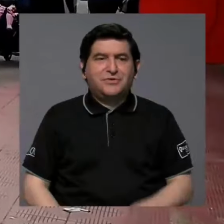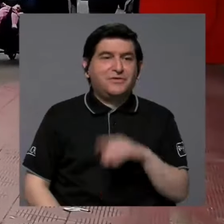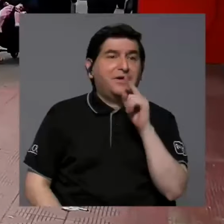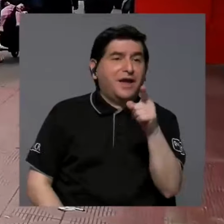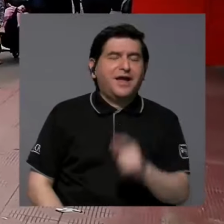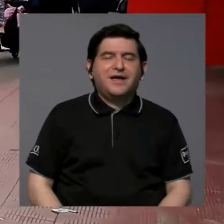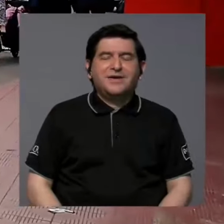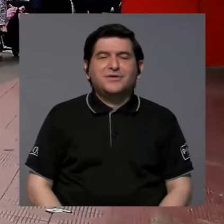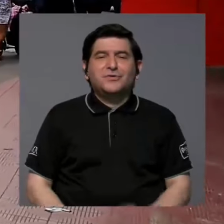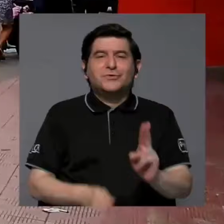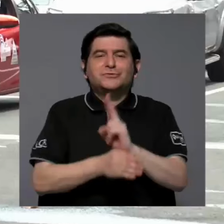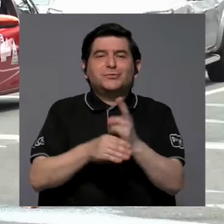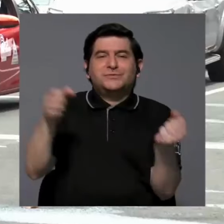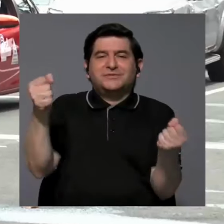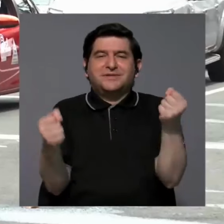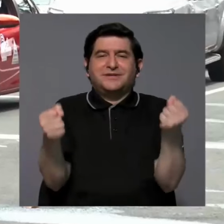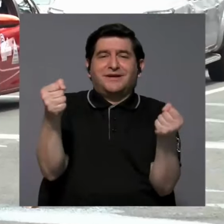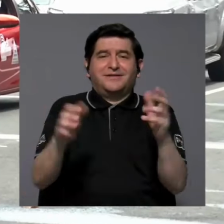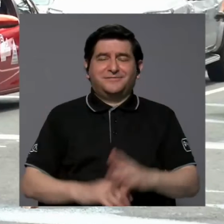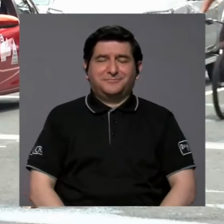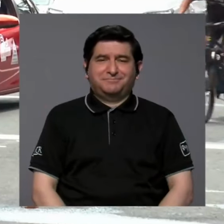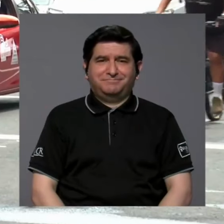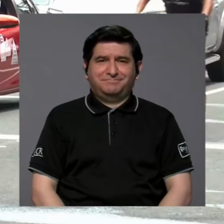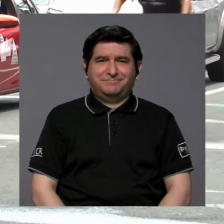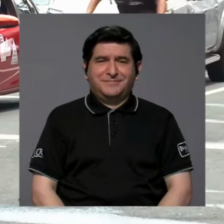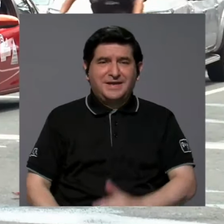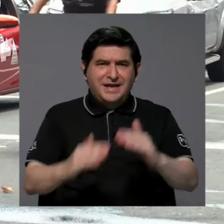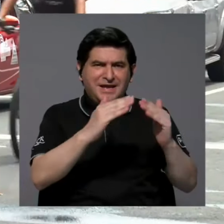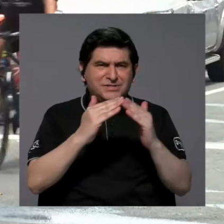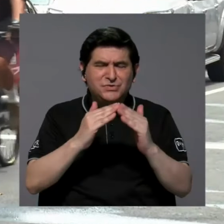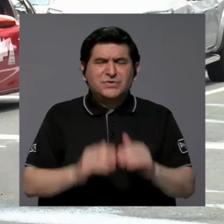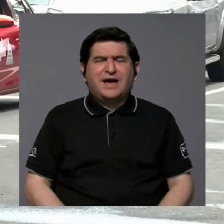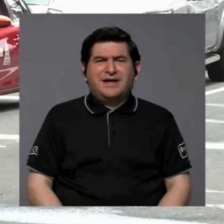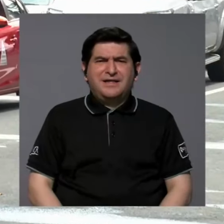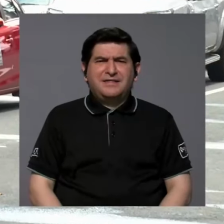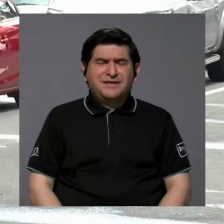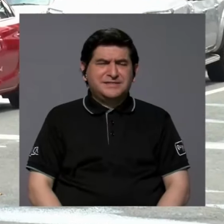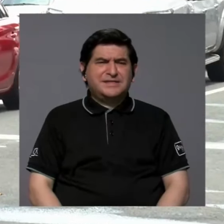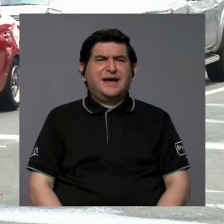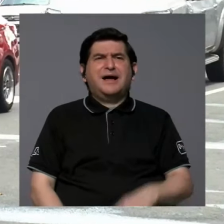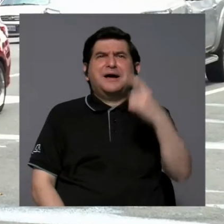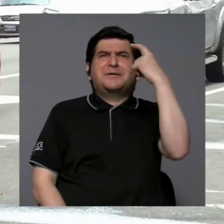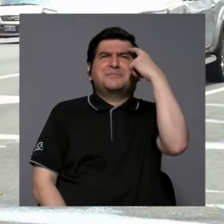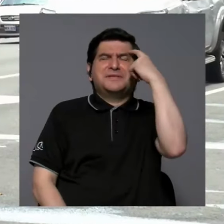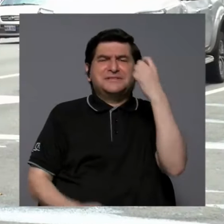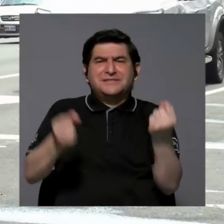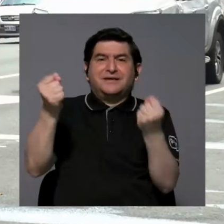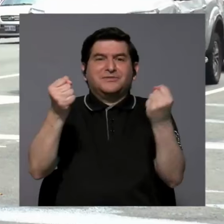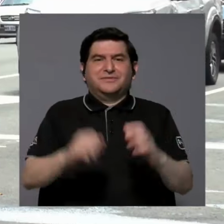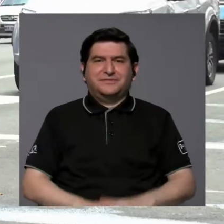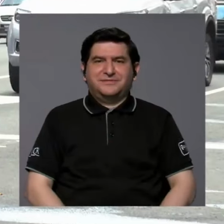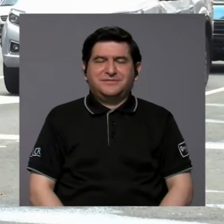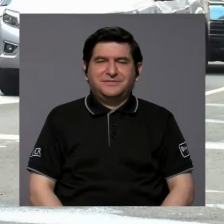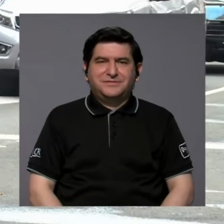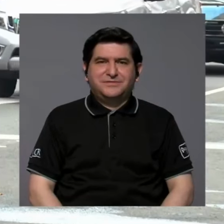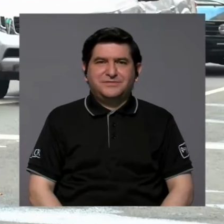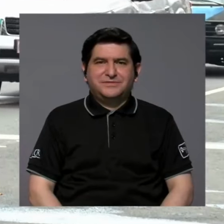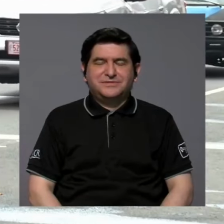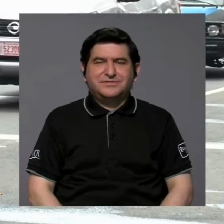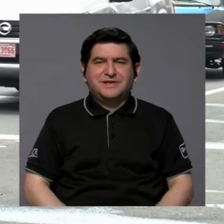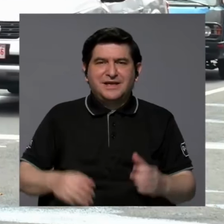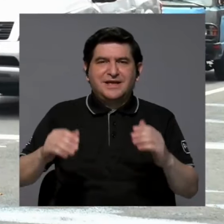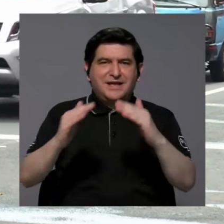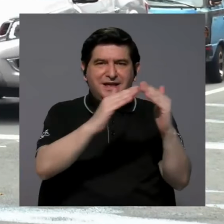están montadas en vehículos, ¿verdad? Nuestras ciudades han sido creadas para los carros. han sido